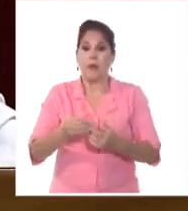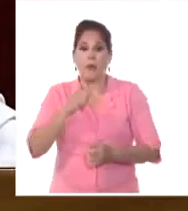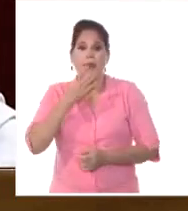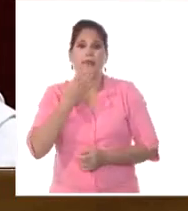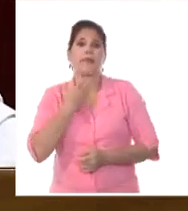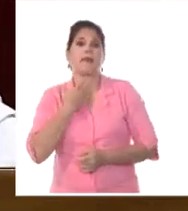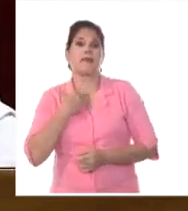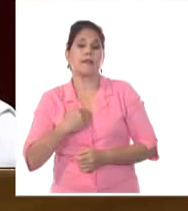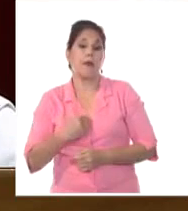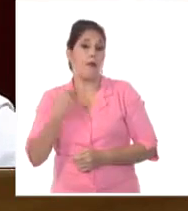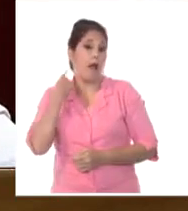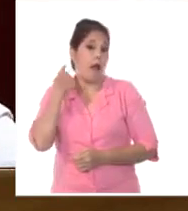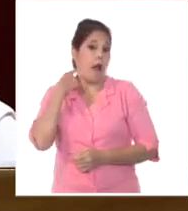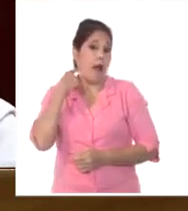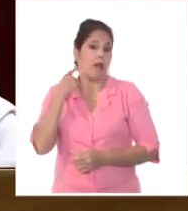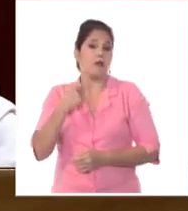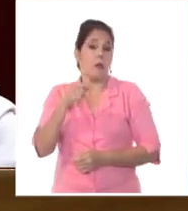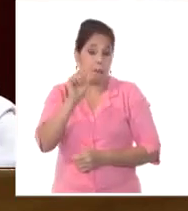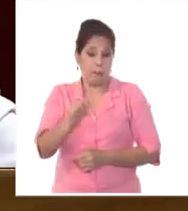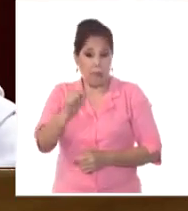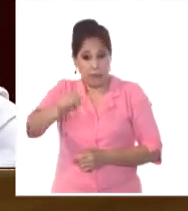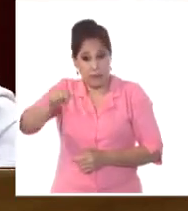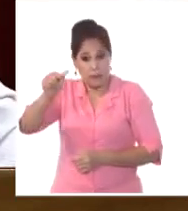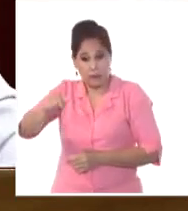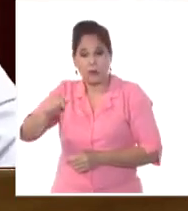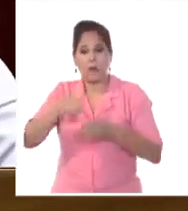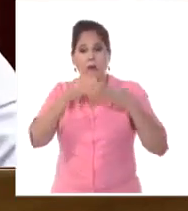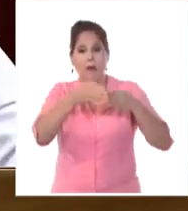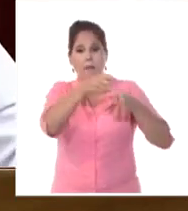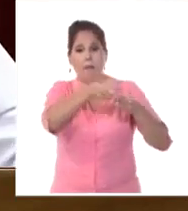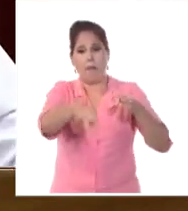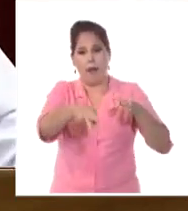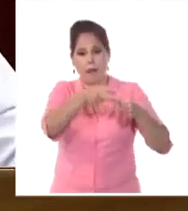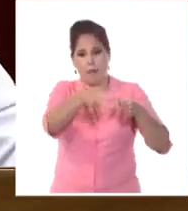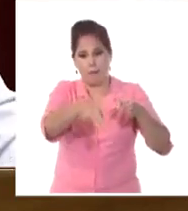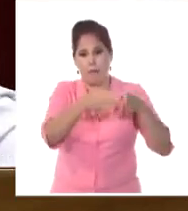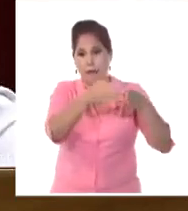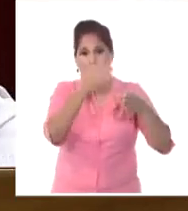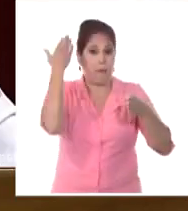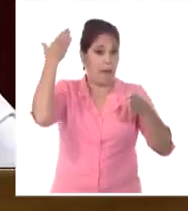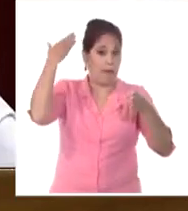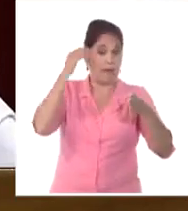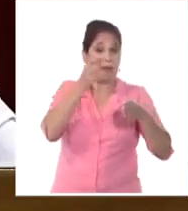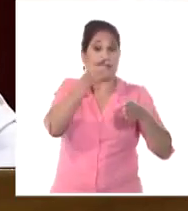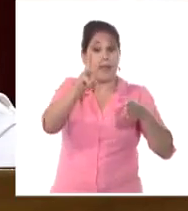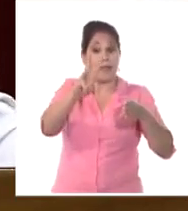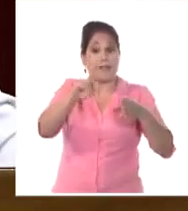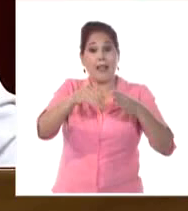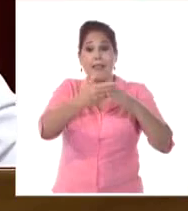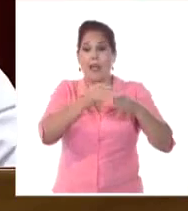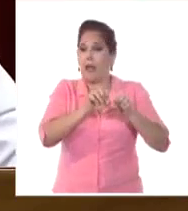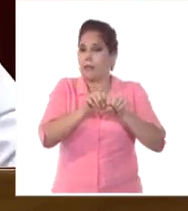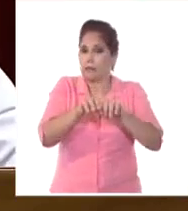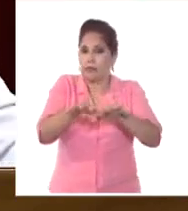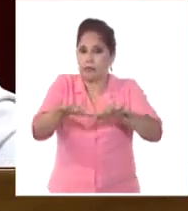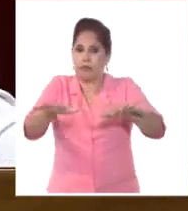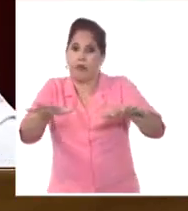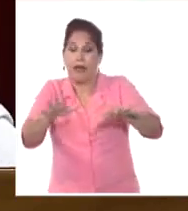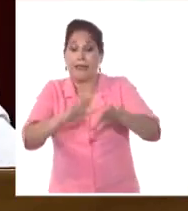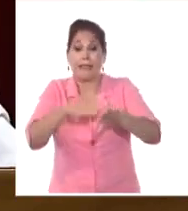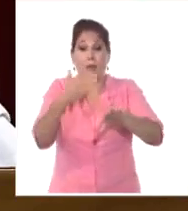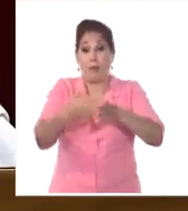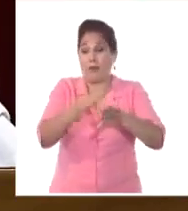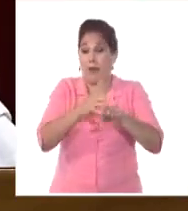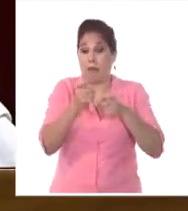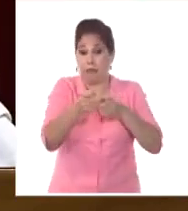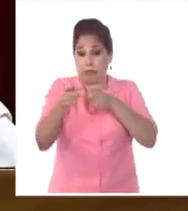vivieron durante varios días los sobrevivientes del desembarco del Granma. 13 días después de dispersarse, tras el bautizo de